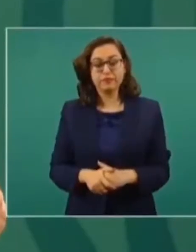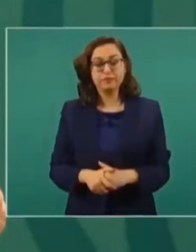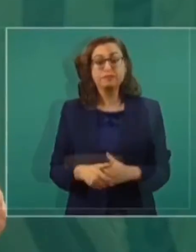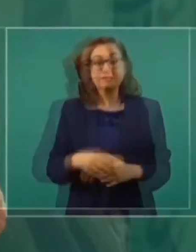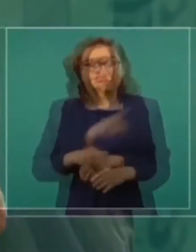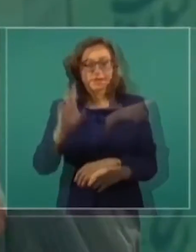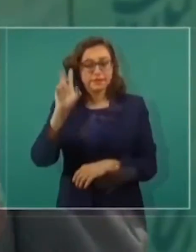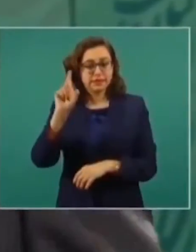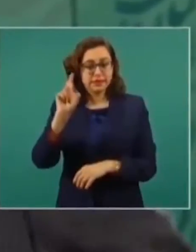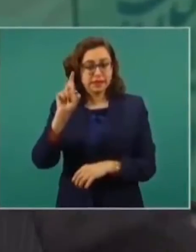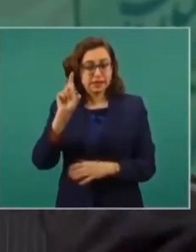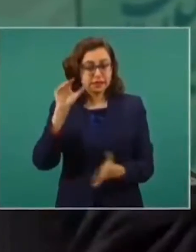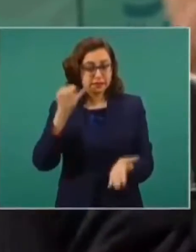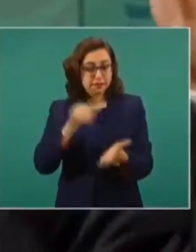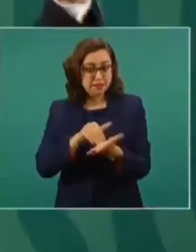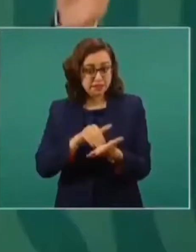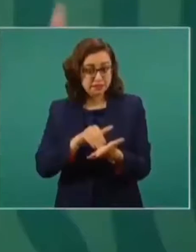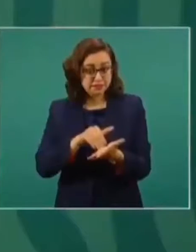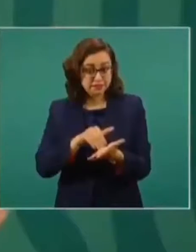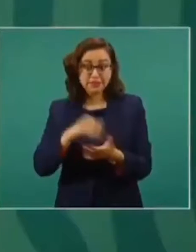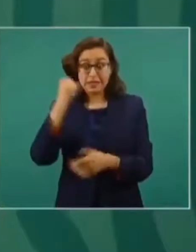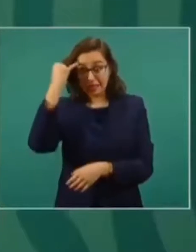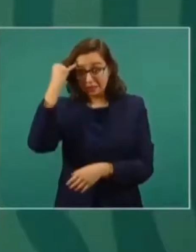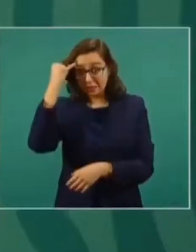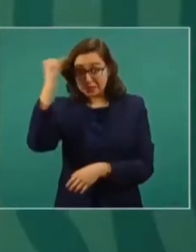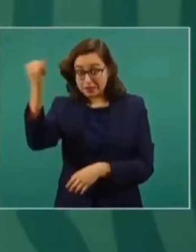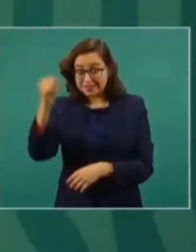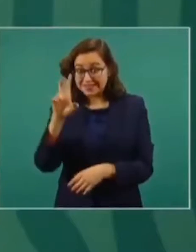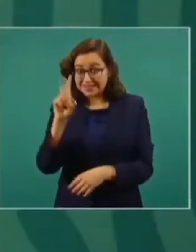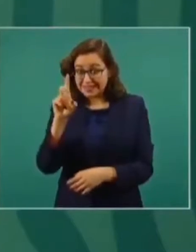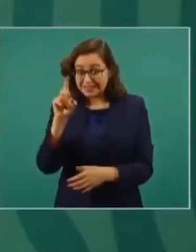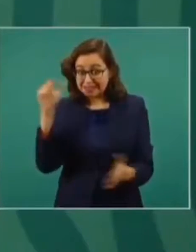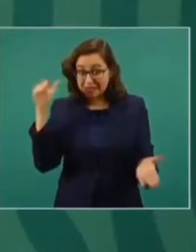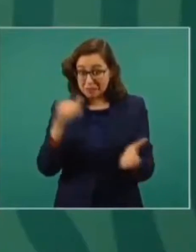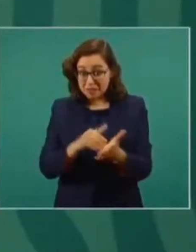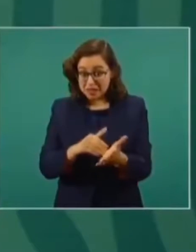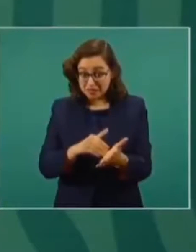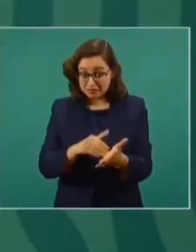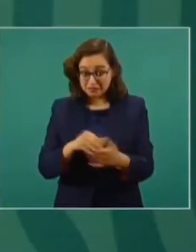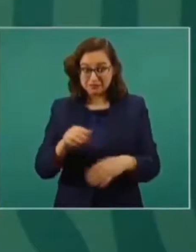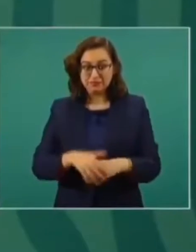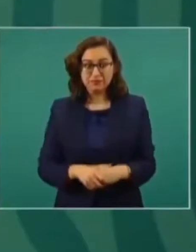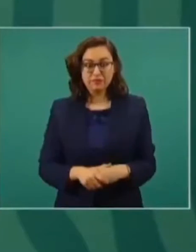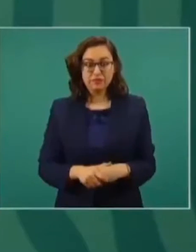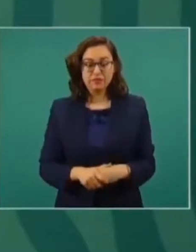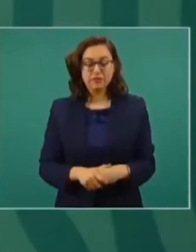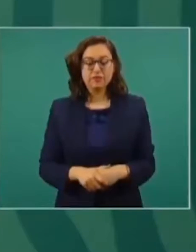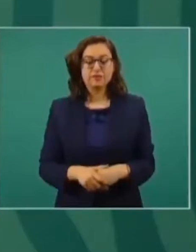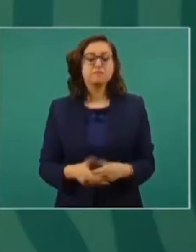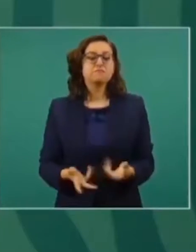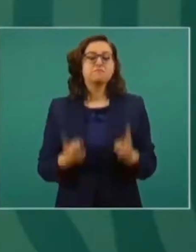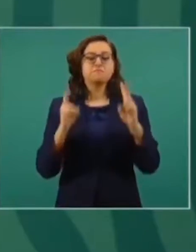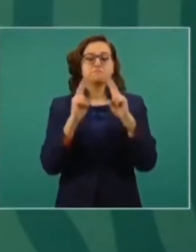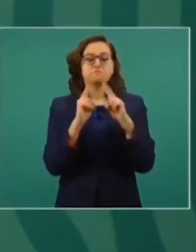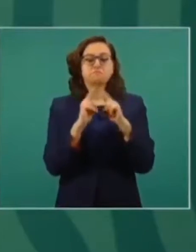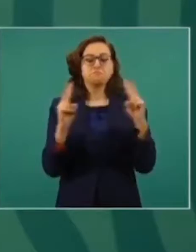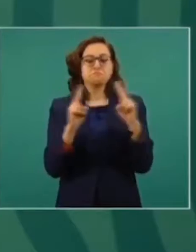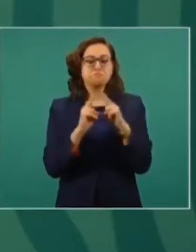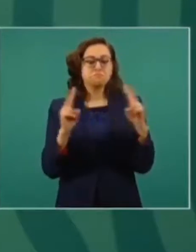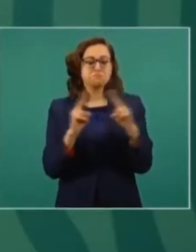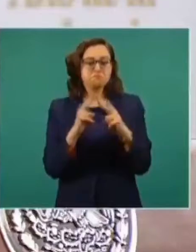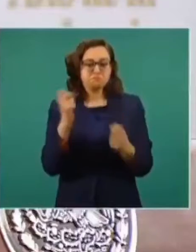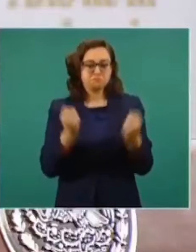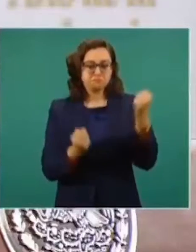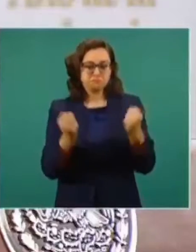Relíjase. El mandatario nacional les insistió en que esto no era posible por su edad avanzada y sobre todo